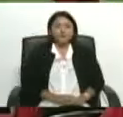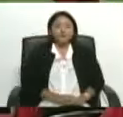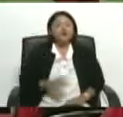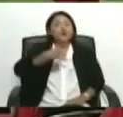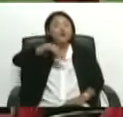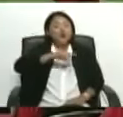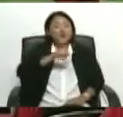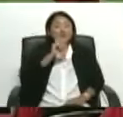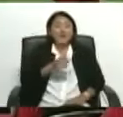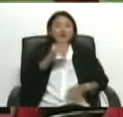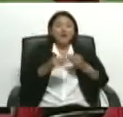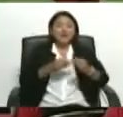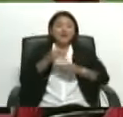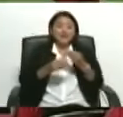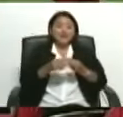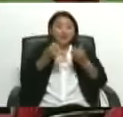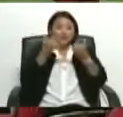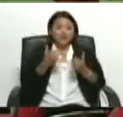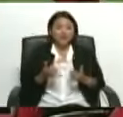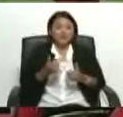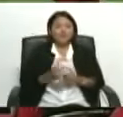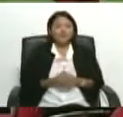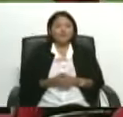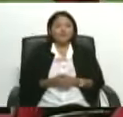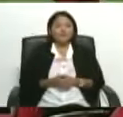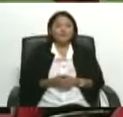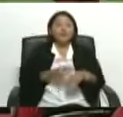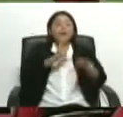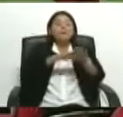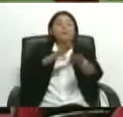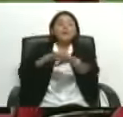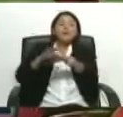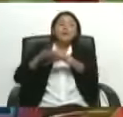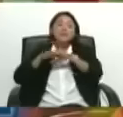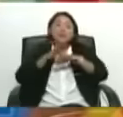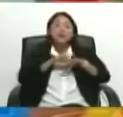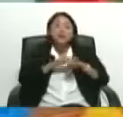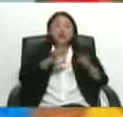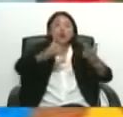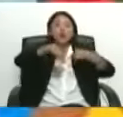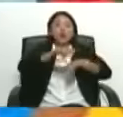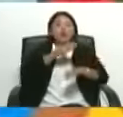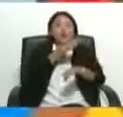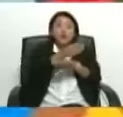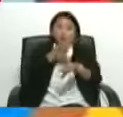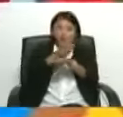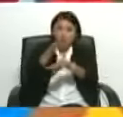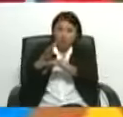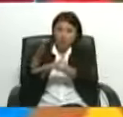conformarlo. Yo le he pedido a todos los sitios donde he ido la instrucción.